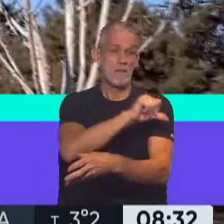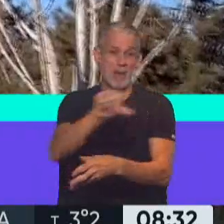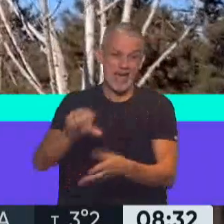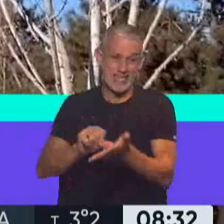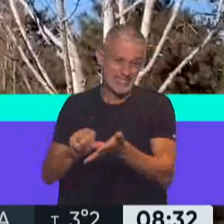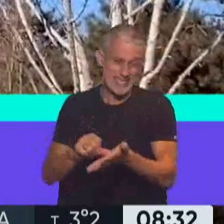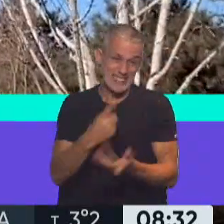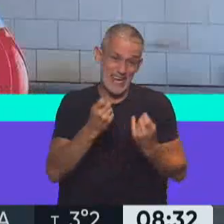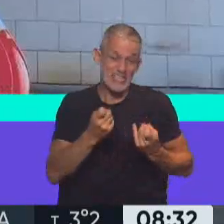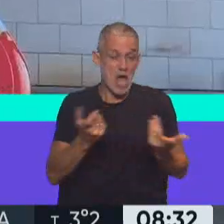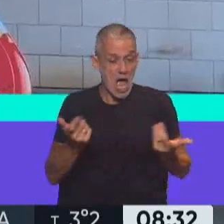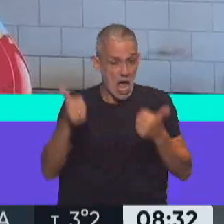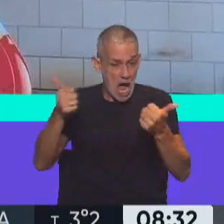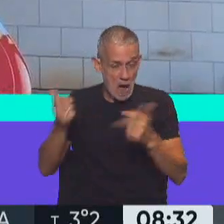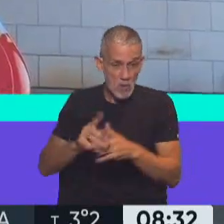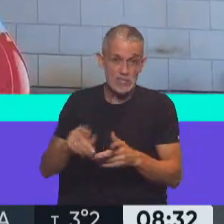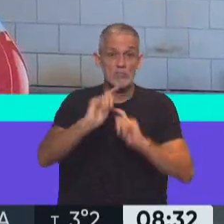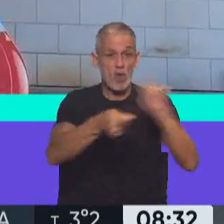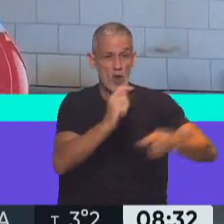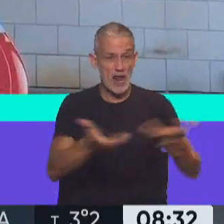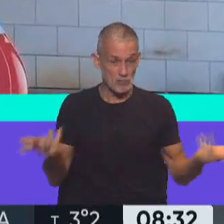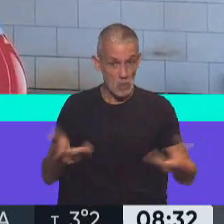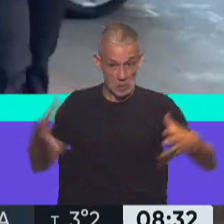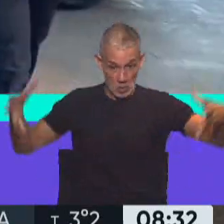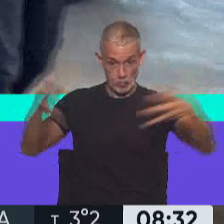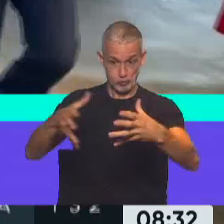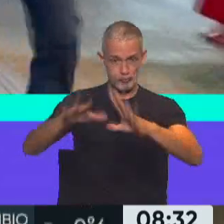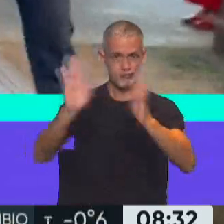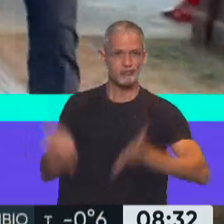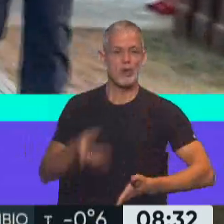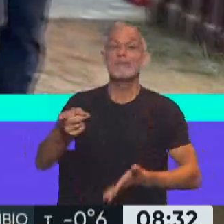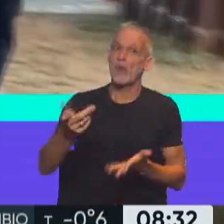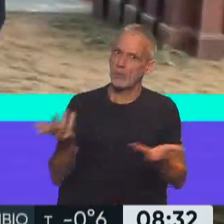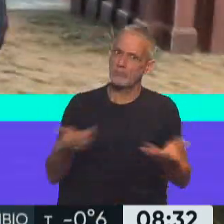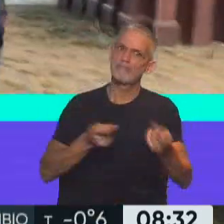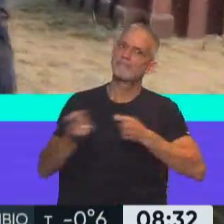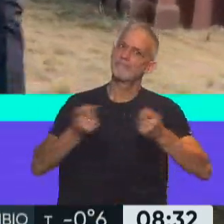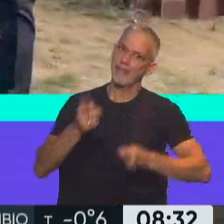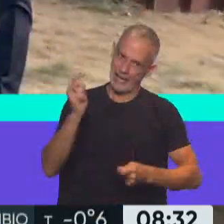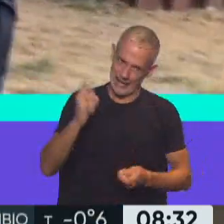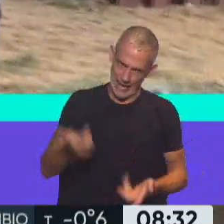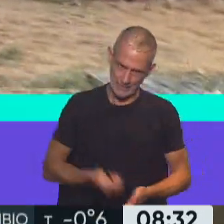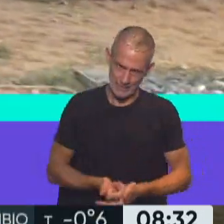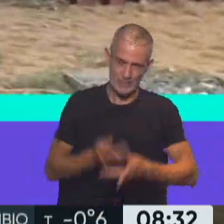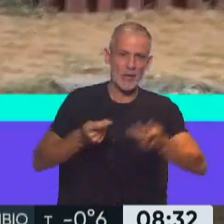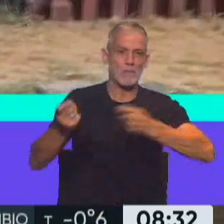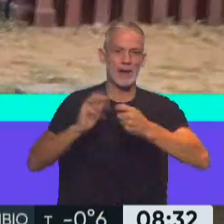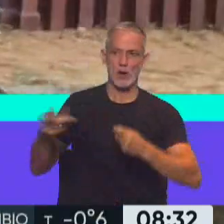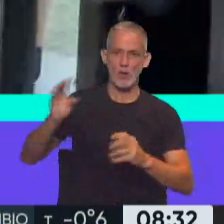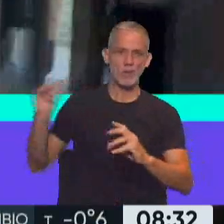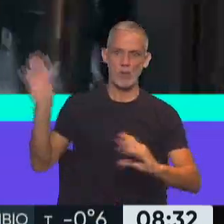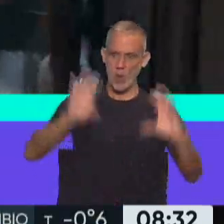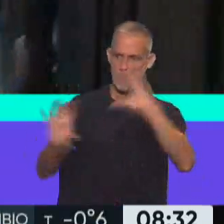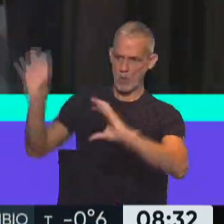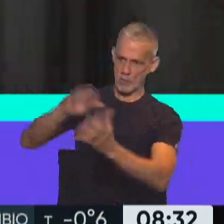el fm le da le buenísimo hagamos este fondo pero ahora ese fondo alguien tiene que capitalizar lo no debe poner la plata